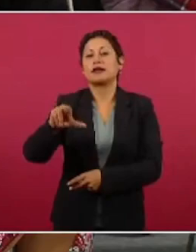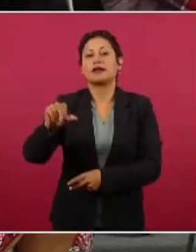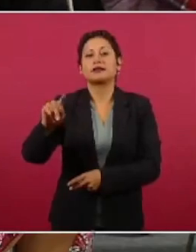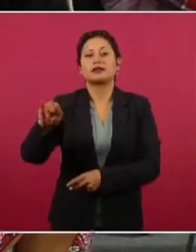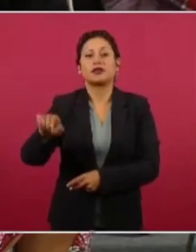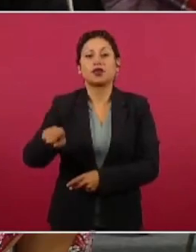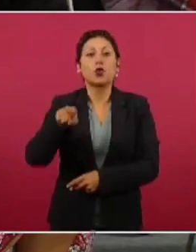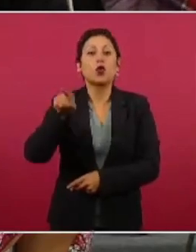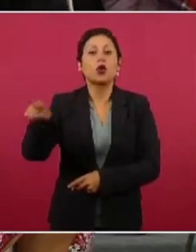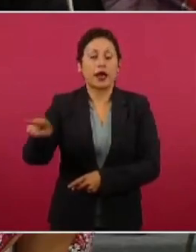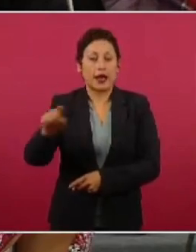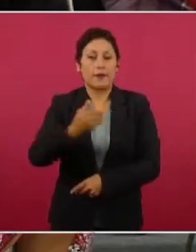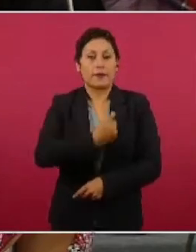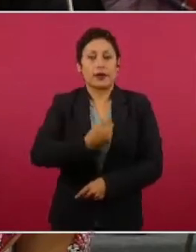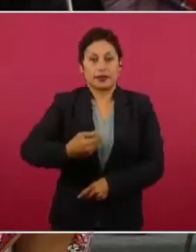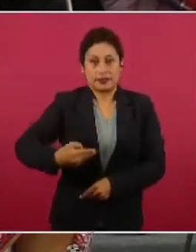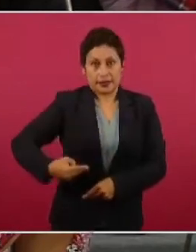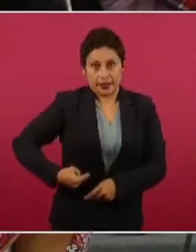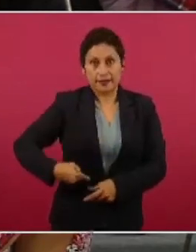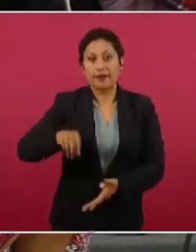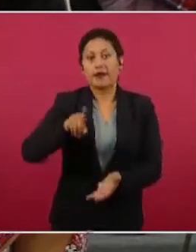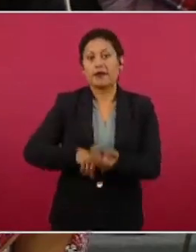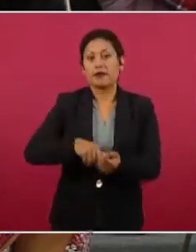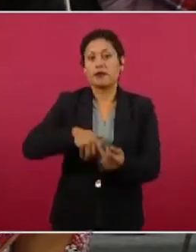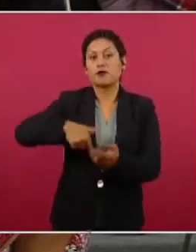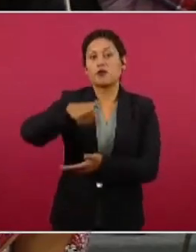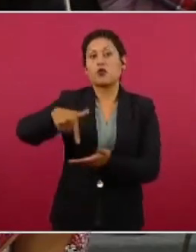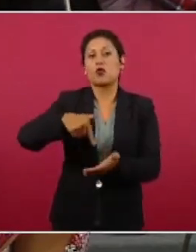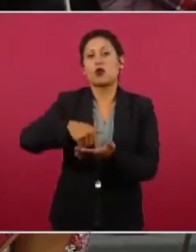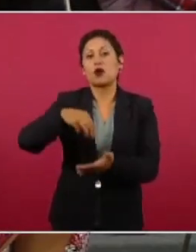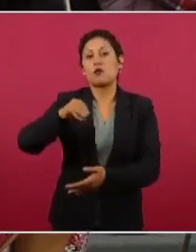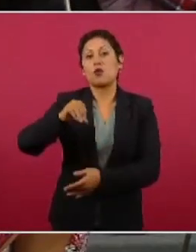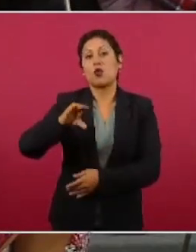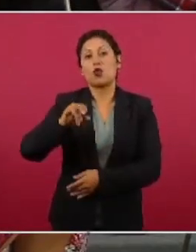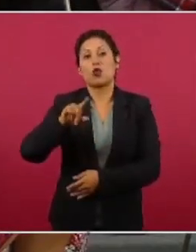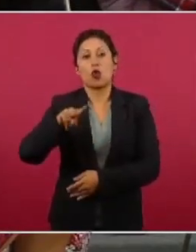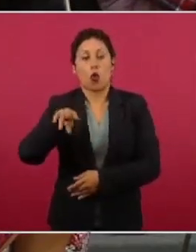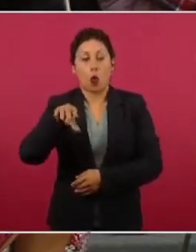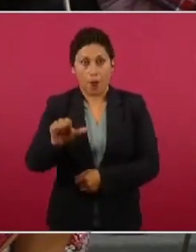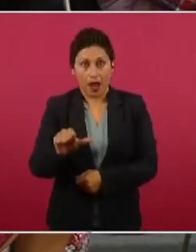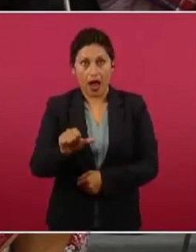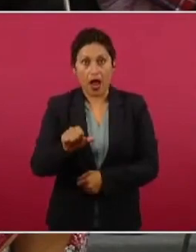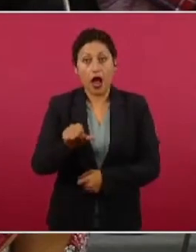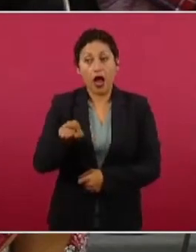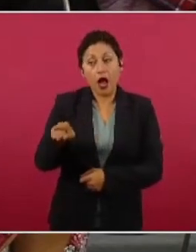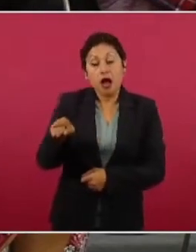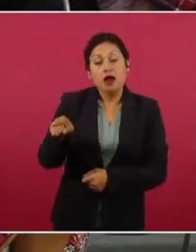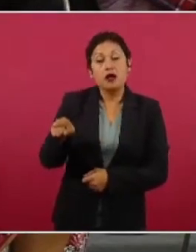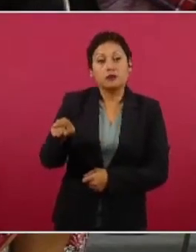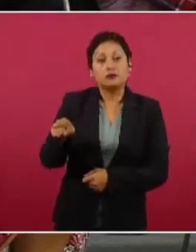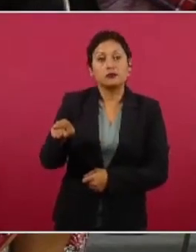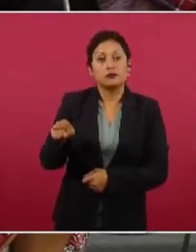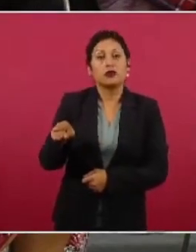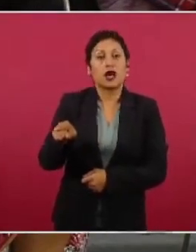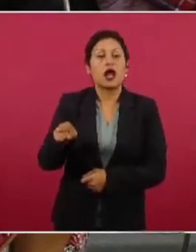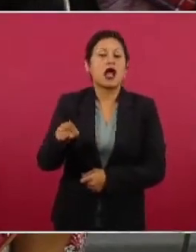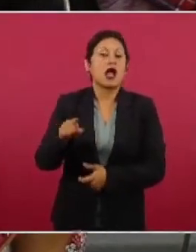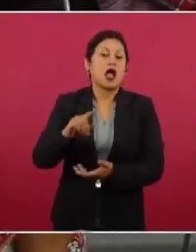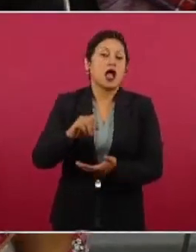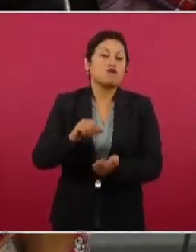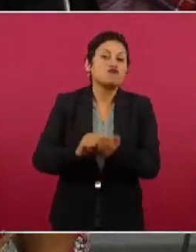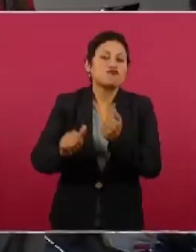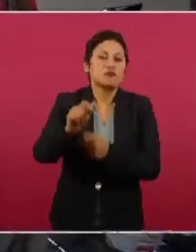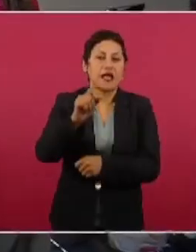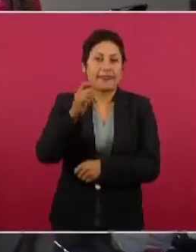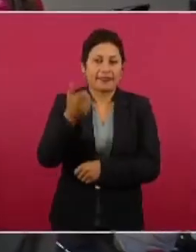expresidente municipal de Monclova, y también quienes son acusados de lavado de dinero, así como el huachicoleo en sus